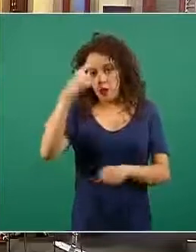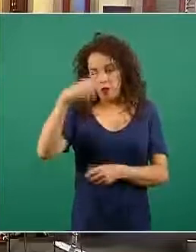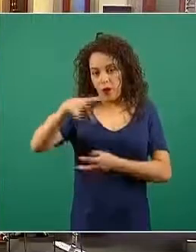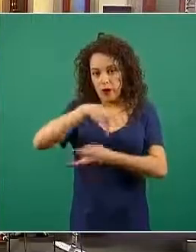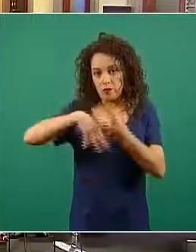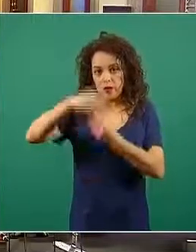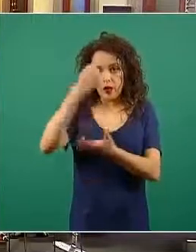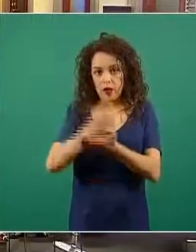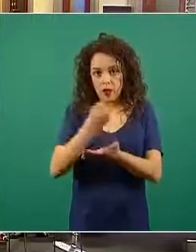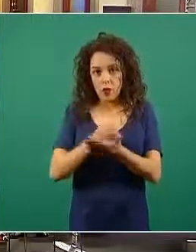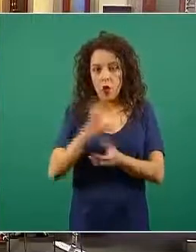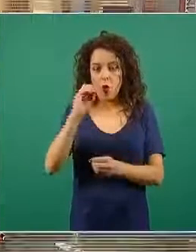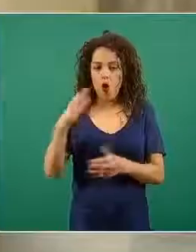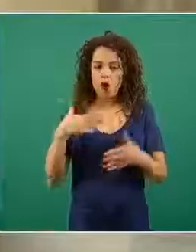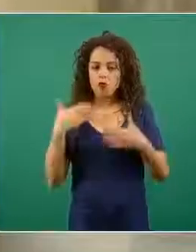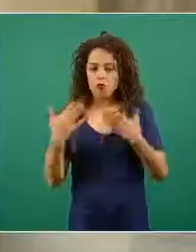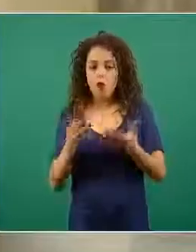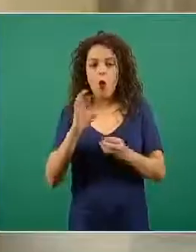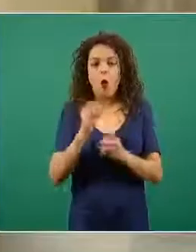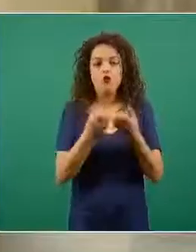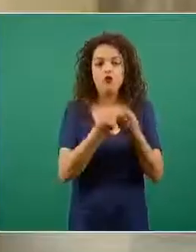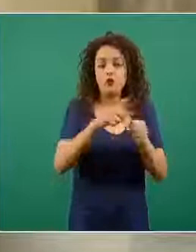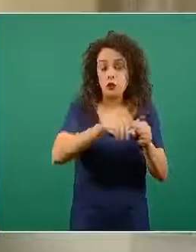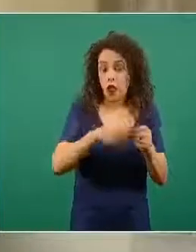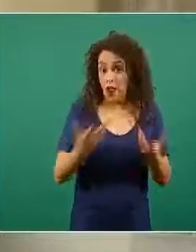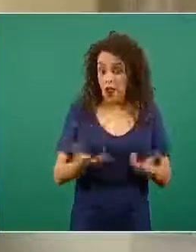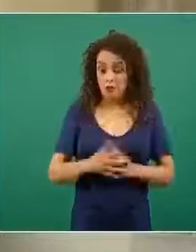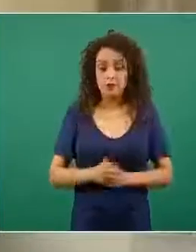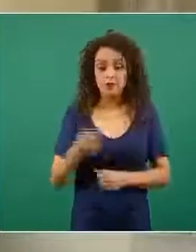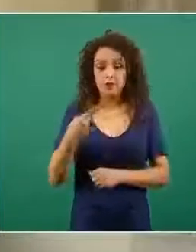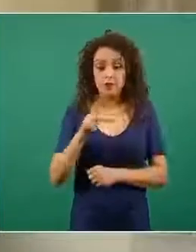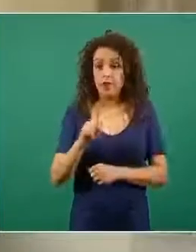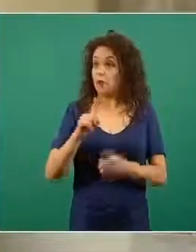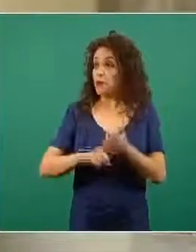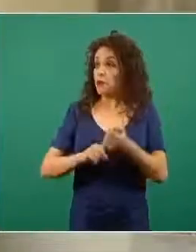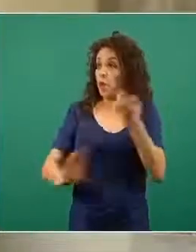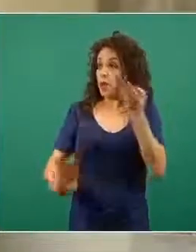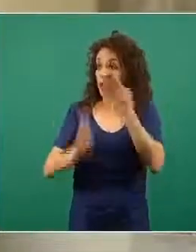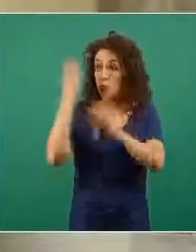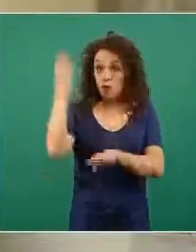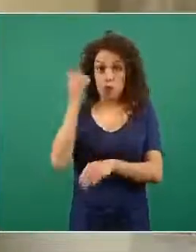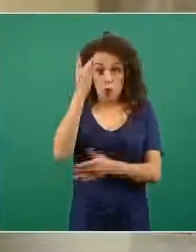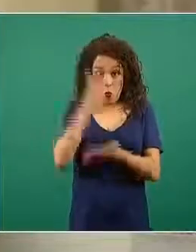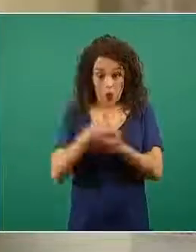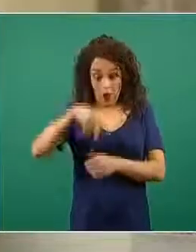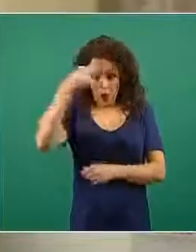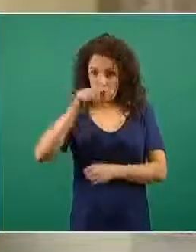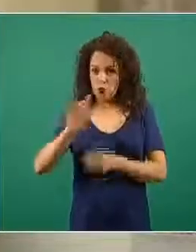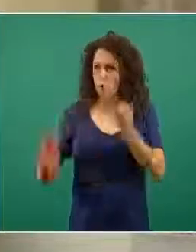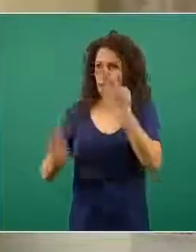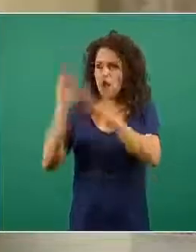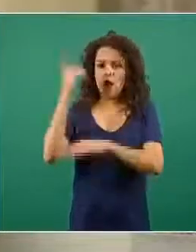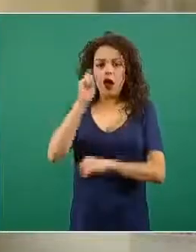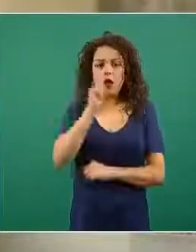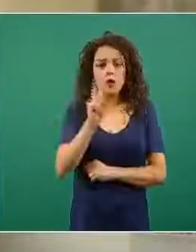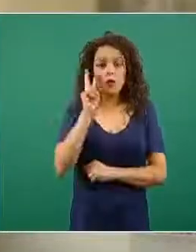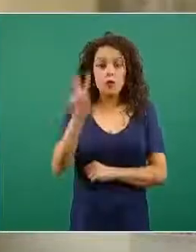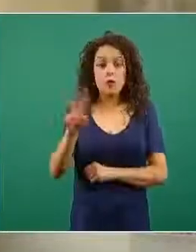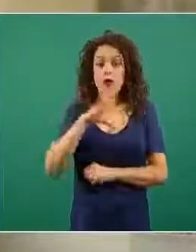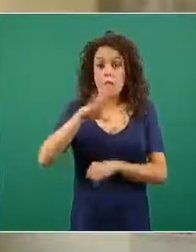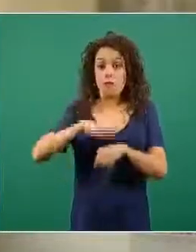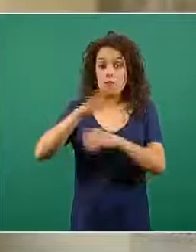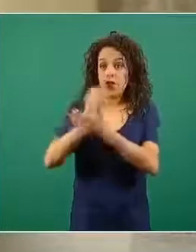Desgraciadamente eso pudo generar a nivel mundial, no nada más aquí en México, a nivel mundial cierto elevamiento de contagios